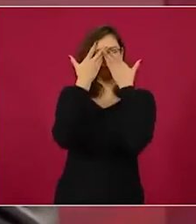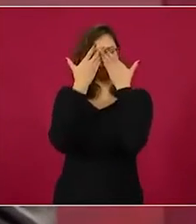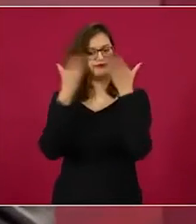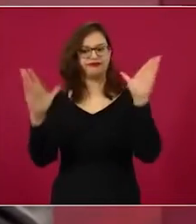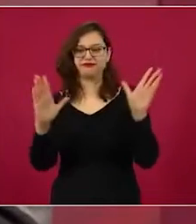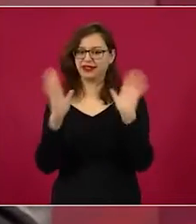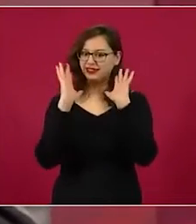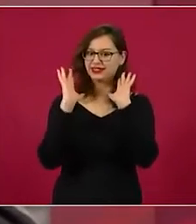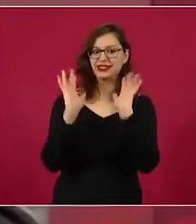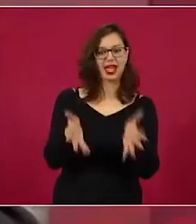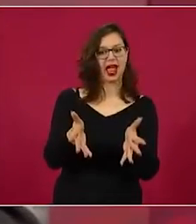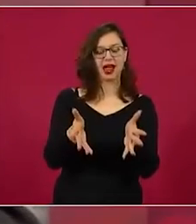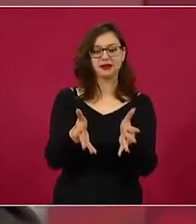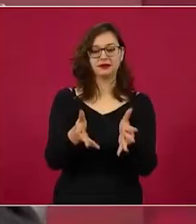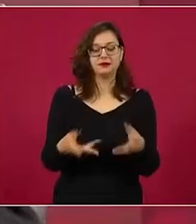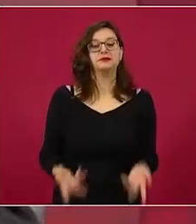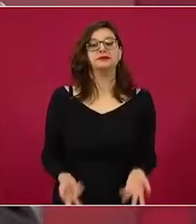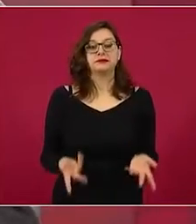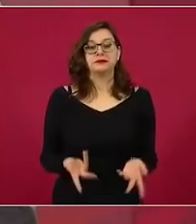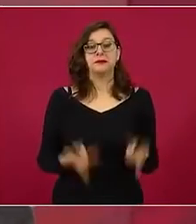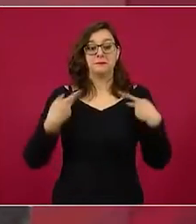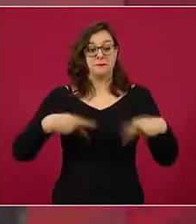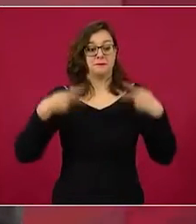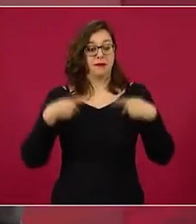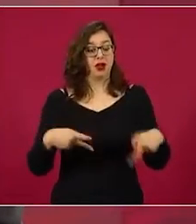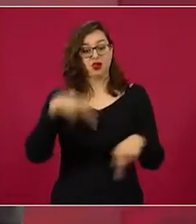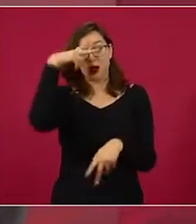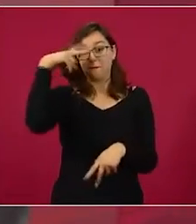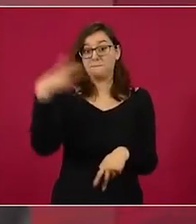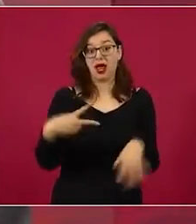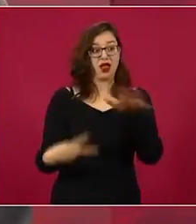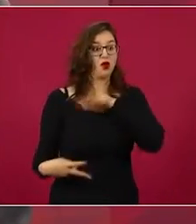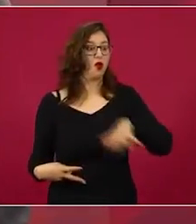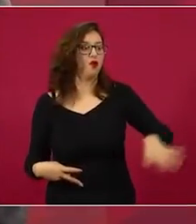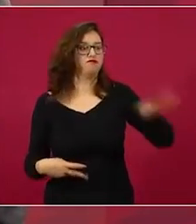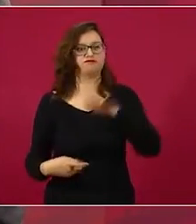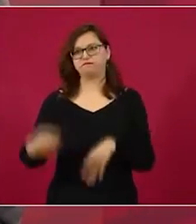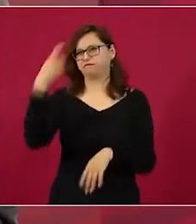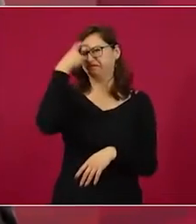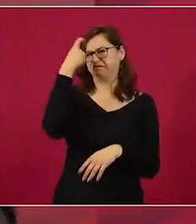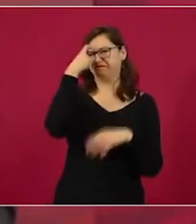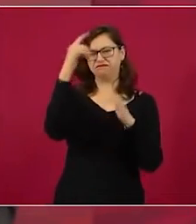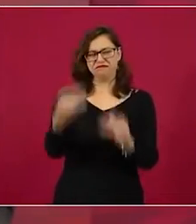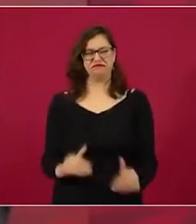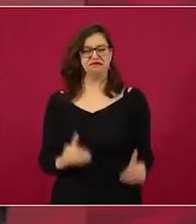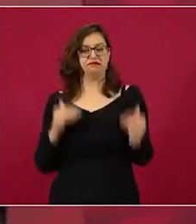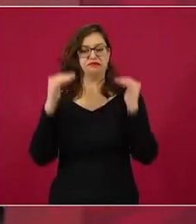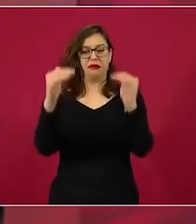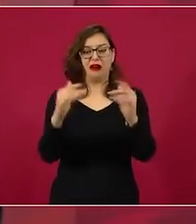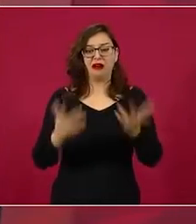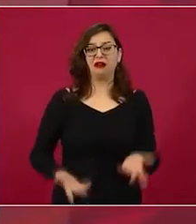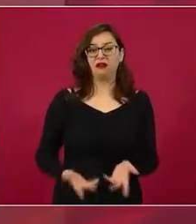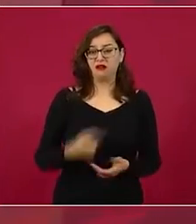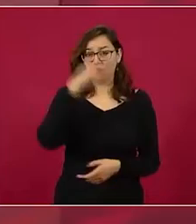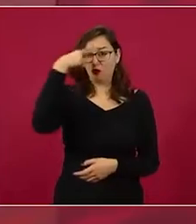El pueblo de México es de los pueblos más conscientes del mundo, no se le engaña.